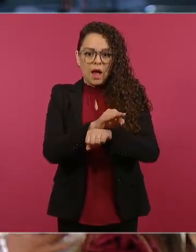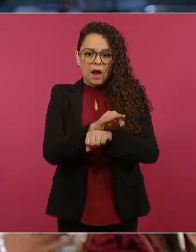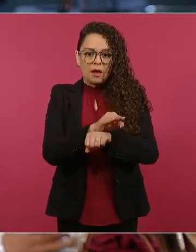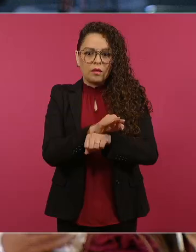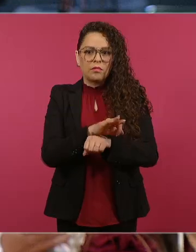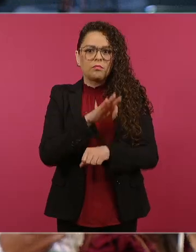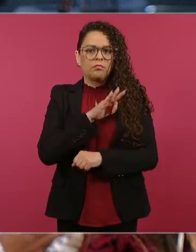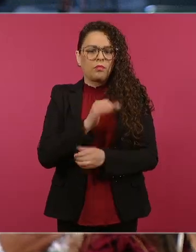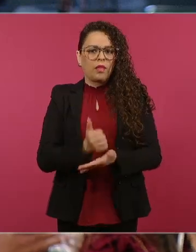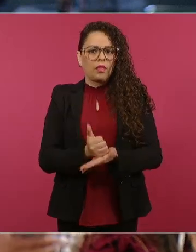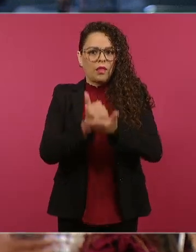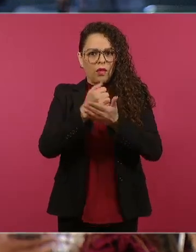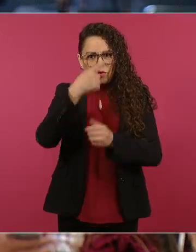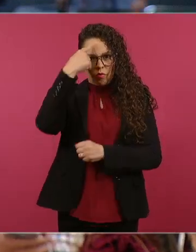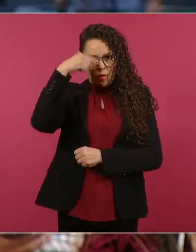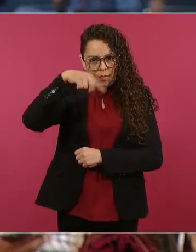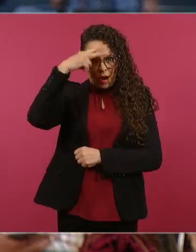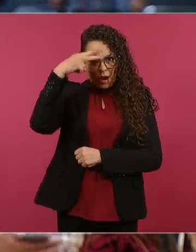México.